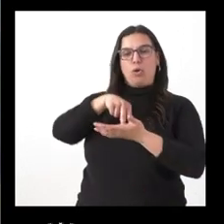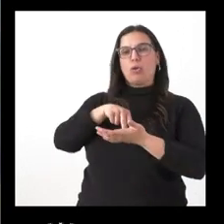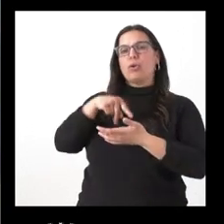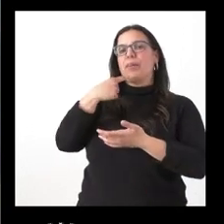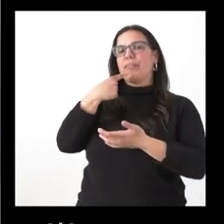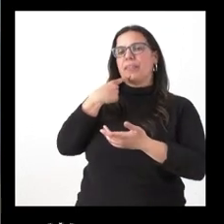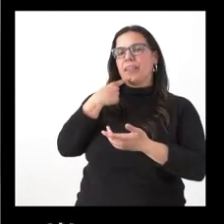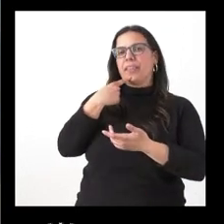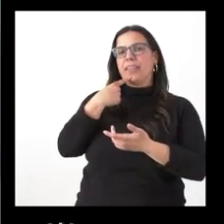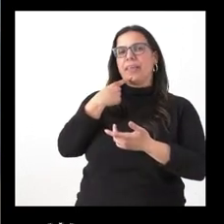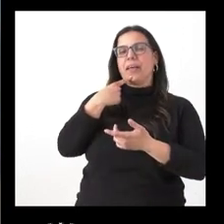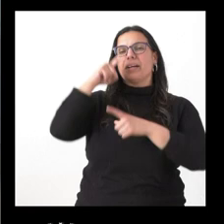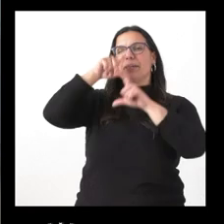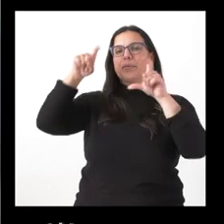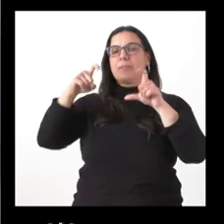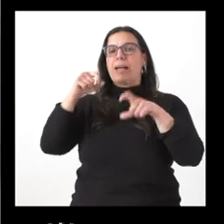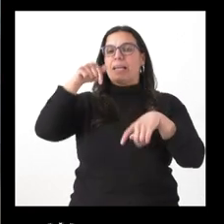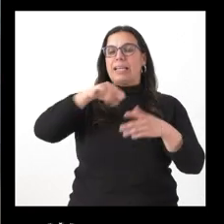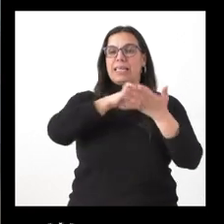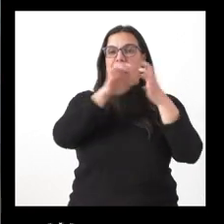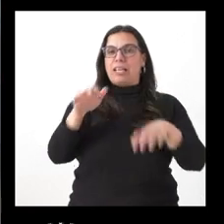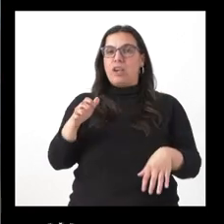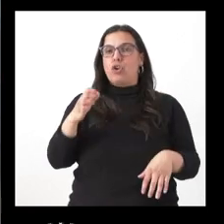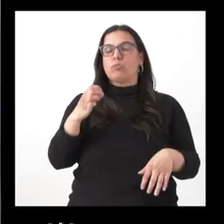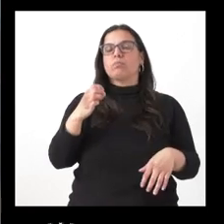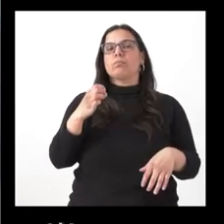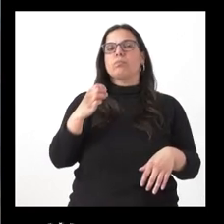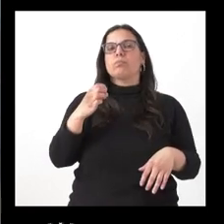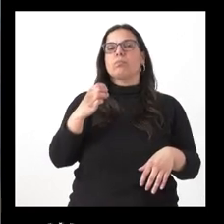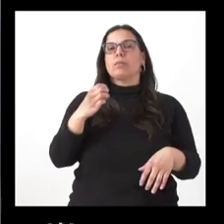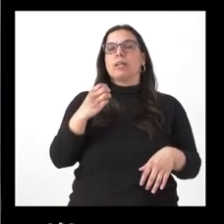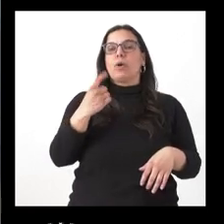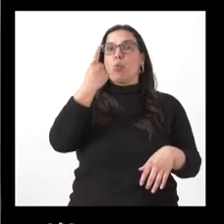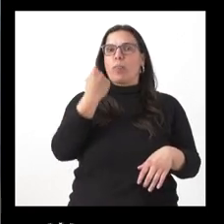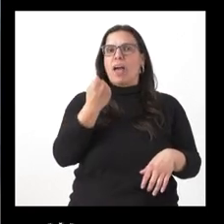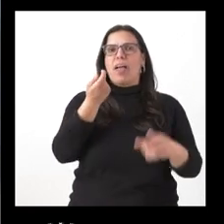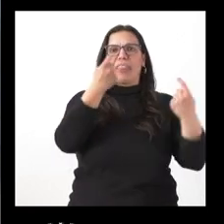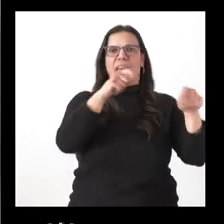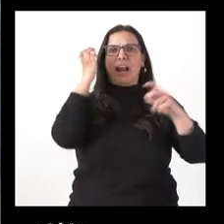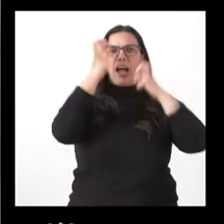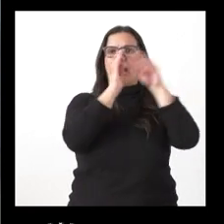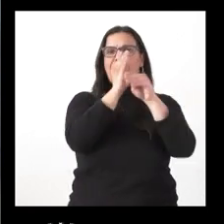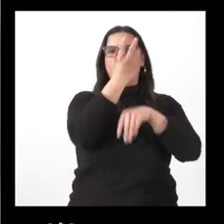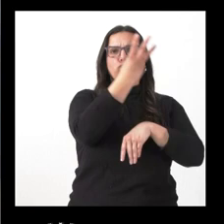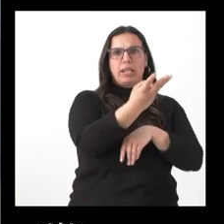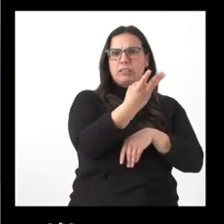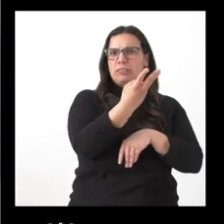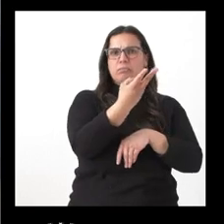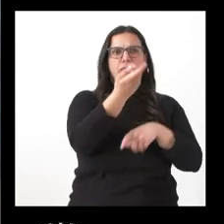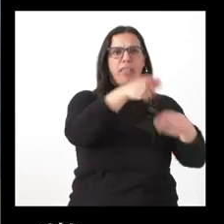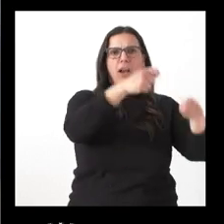cual habría tres explotaciones ganaderas en Castilla y león entiendo que de media que cerraban al día debido al impacto de los ataques de